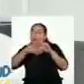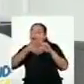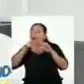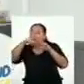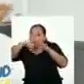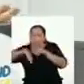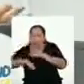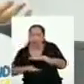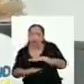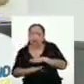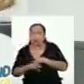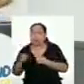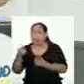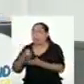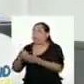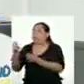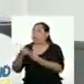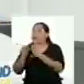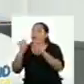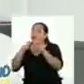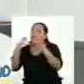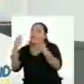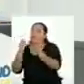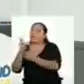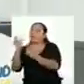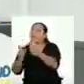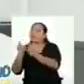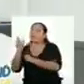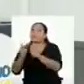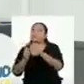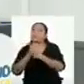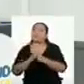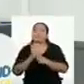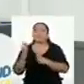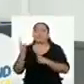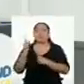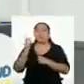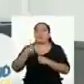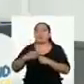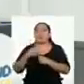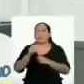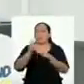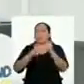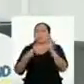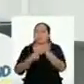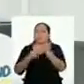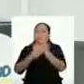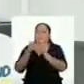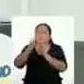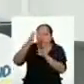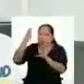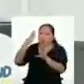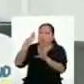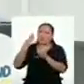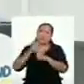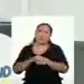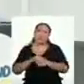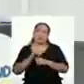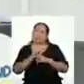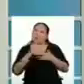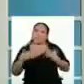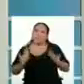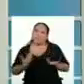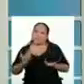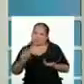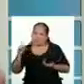y le pagaría a mi equipo de producción y a las personas que graban, porque siempre hay un equipo atrás. No se puede abusar. Tampoco, tampoco.